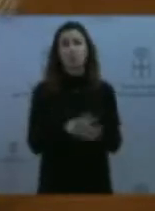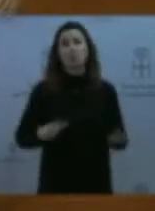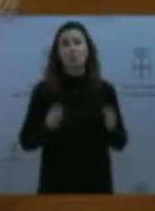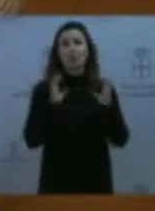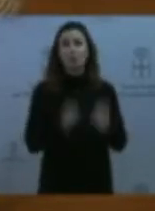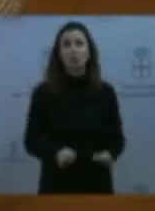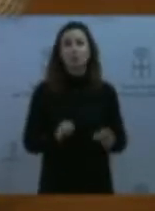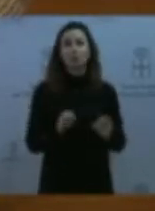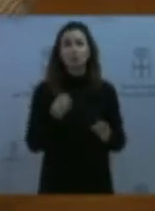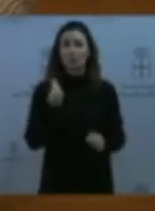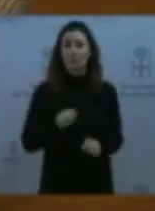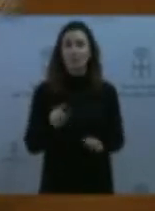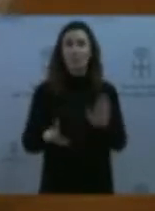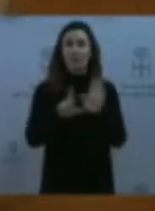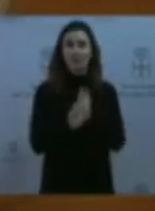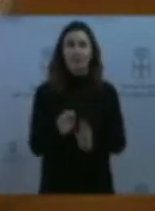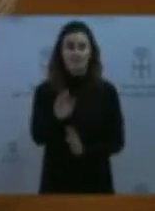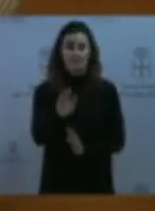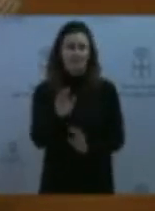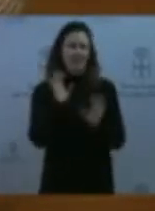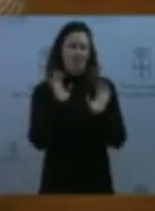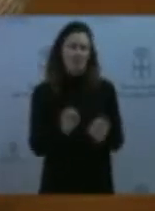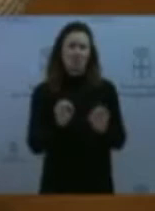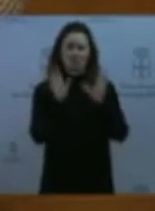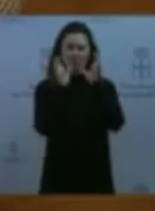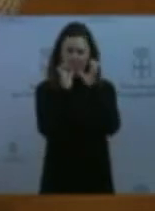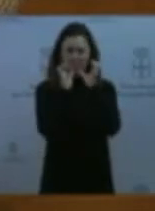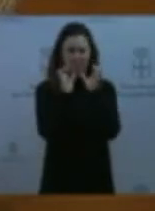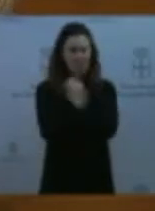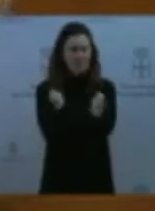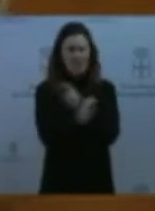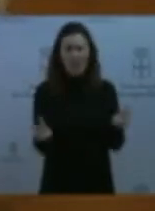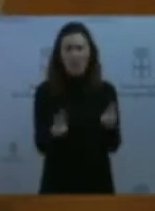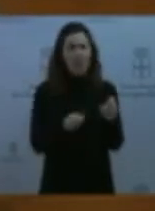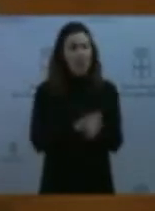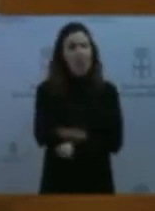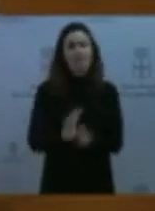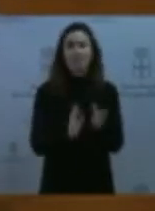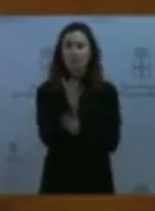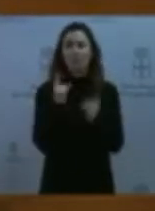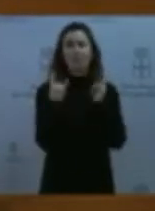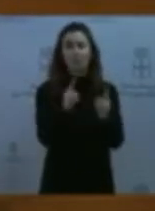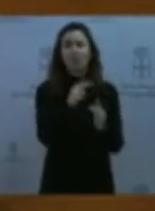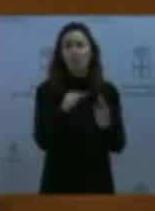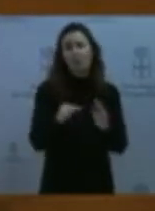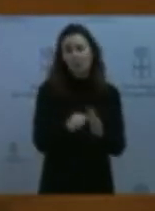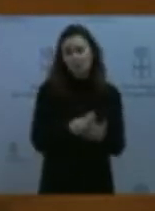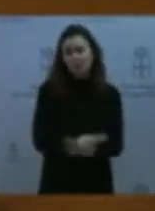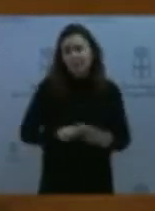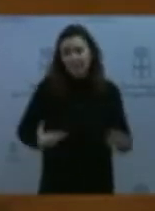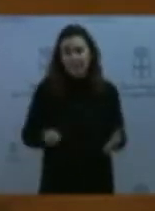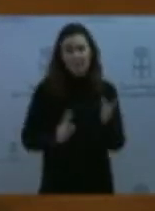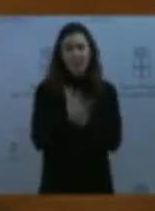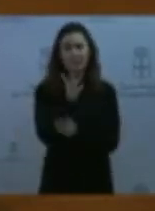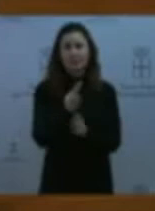mayor catástrofe de la historia en materia de incendios forestales. En el año 2017 se quemaron 27.800 hectáreas